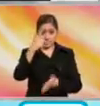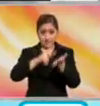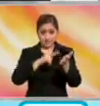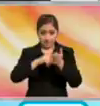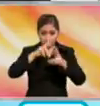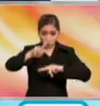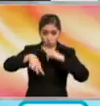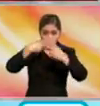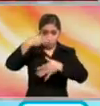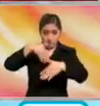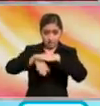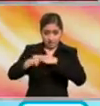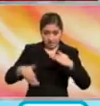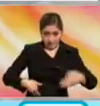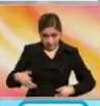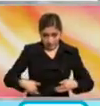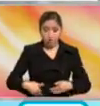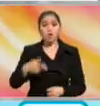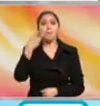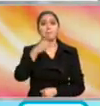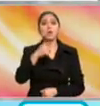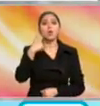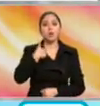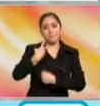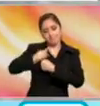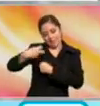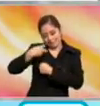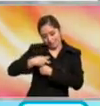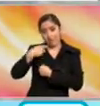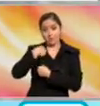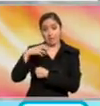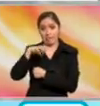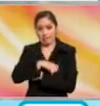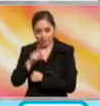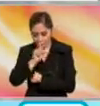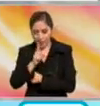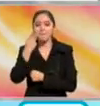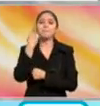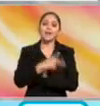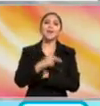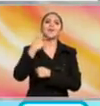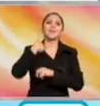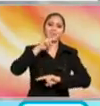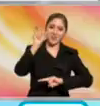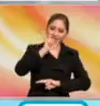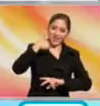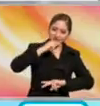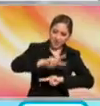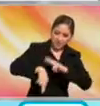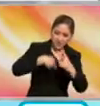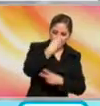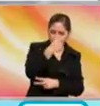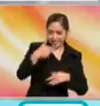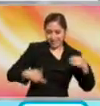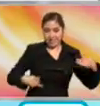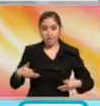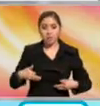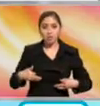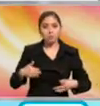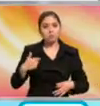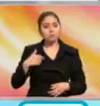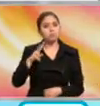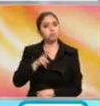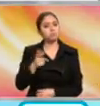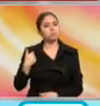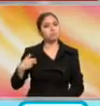y porque me invitan, no crean que soy fanático, pero la verdad, esta última vez que lo vi, me di cuenta